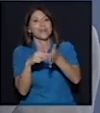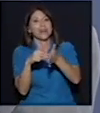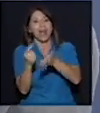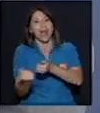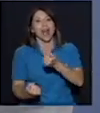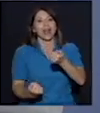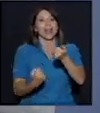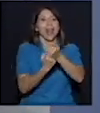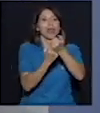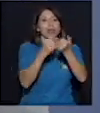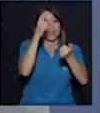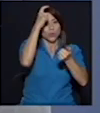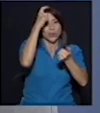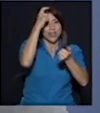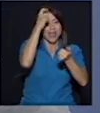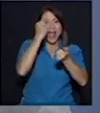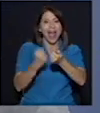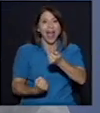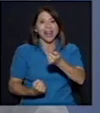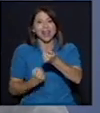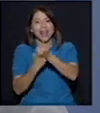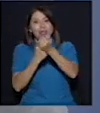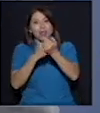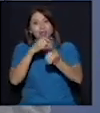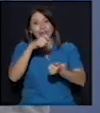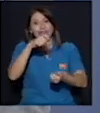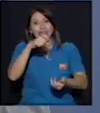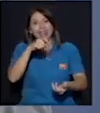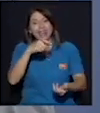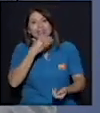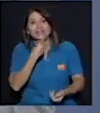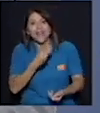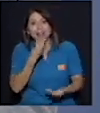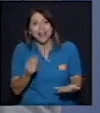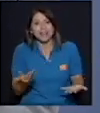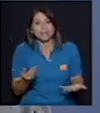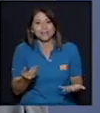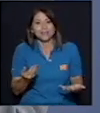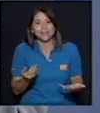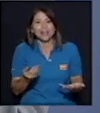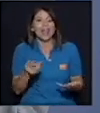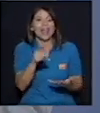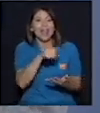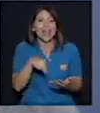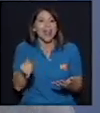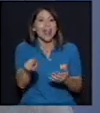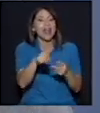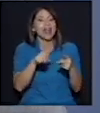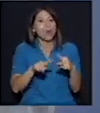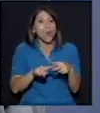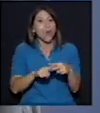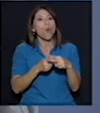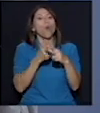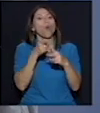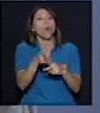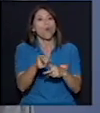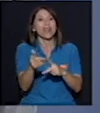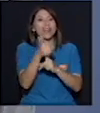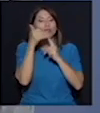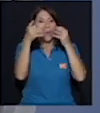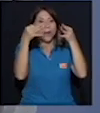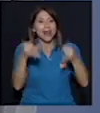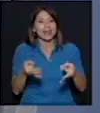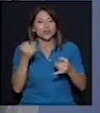Israel, enemigo tradicional del régimen sirio, el que toma la última decisión, la última